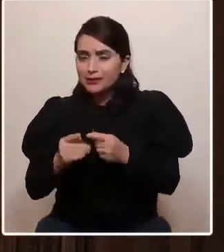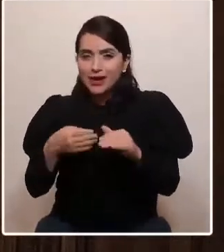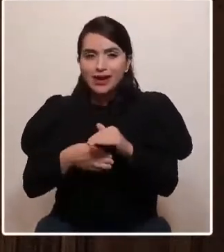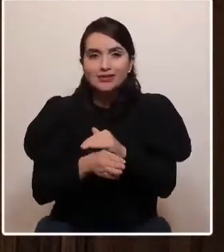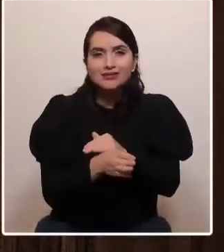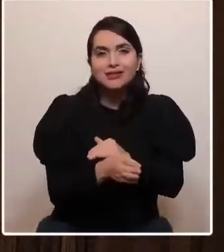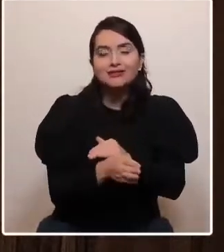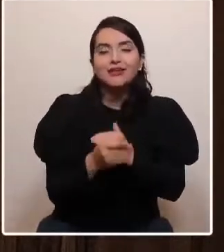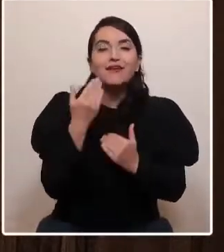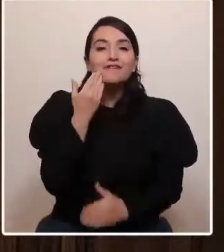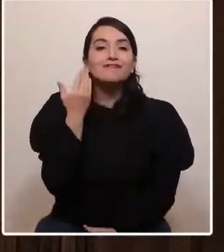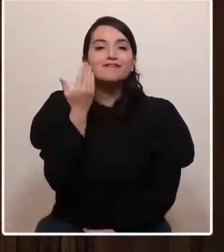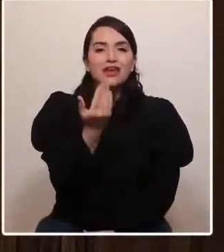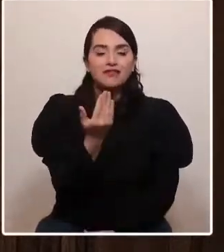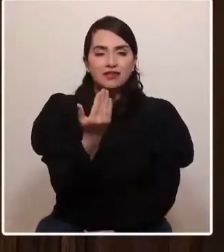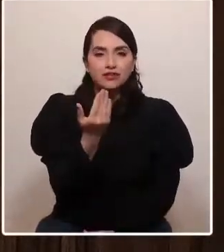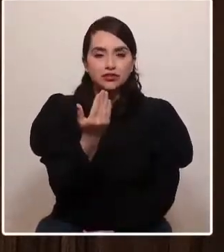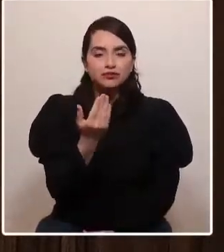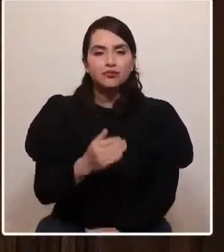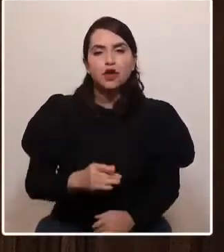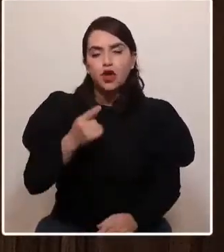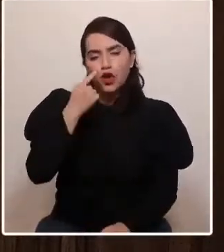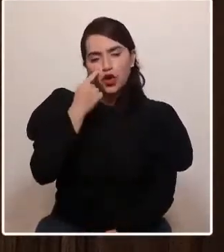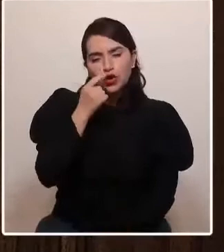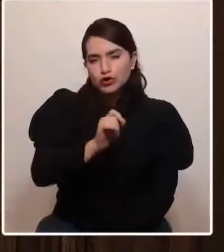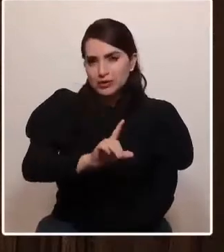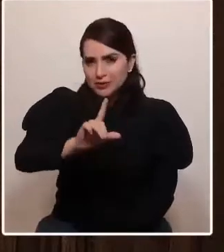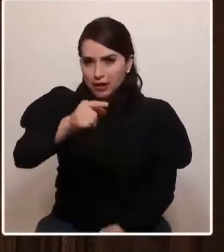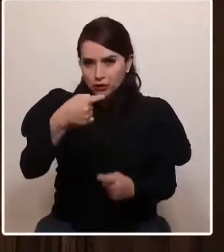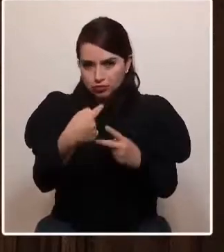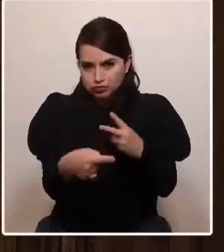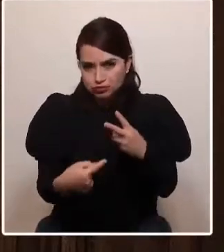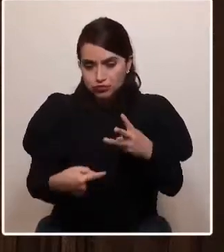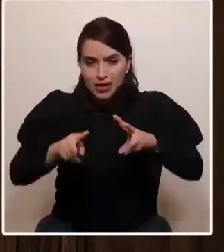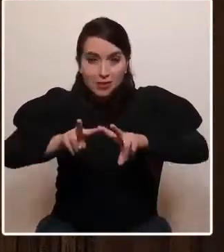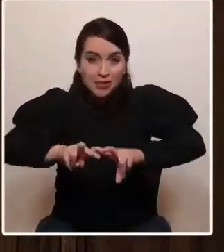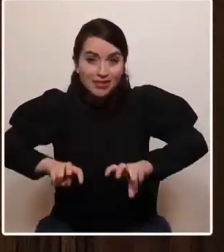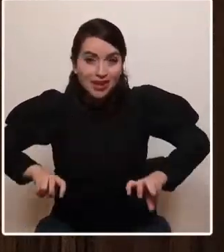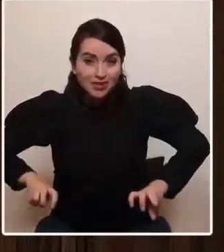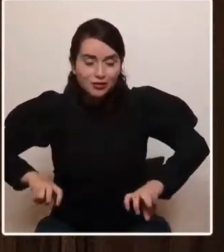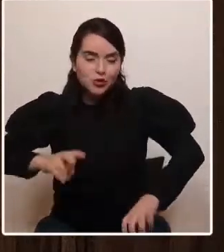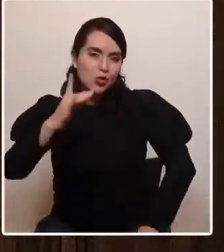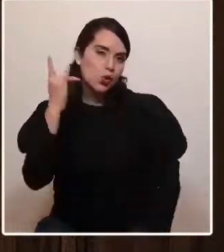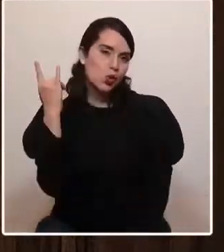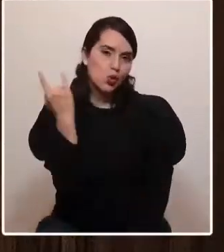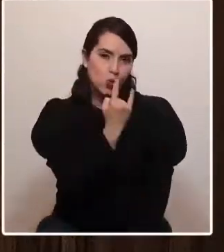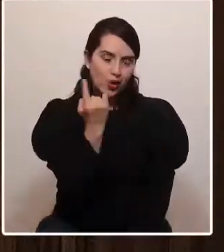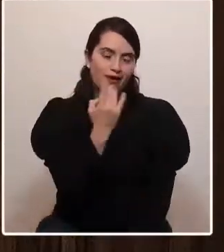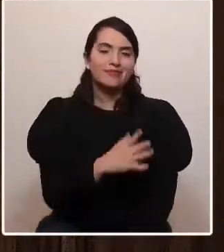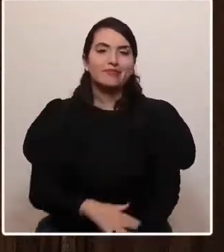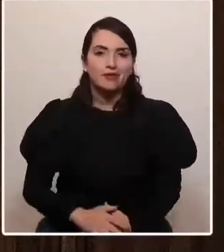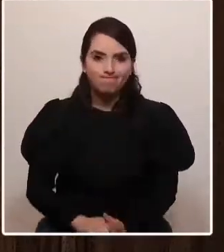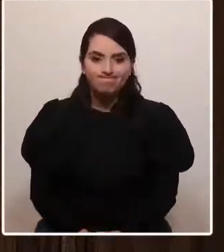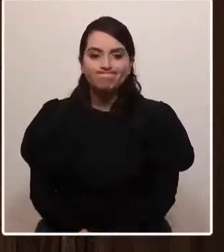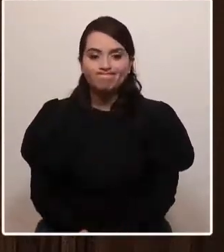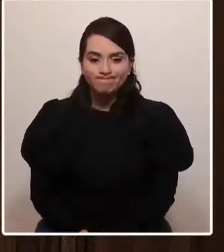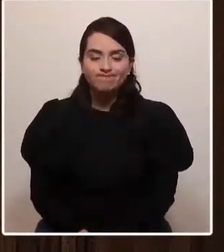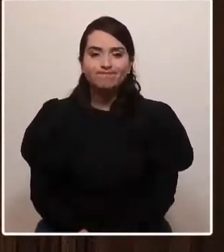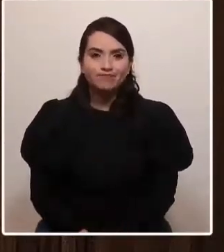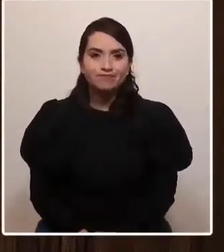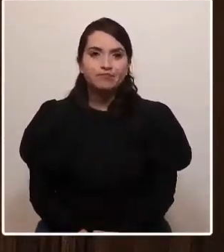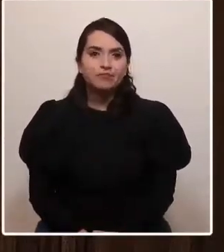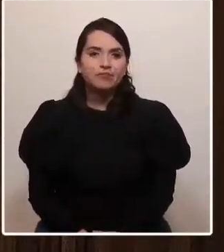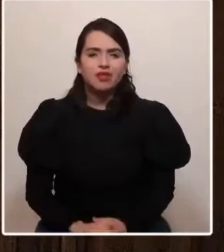a los beneficios que se desprenden de los conocimientos y de la investigación es urgente. Debemos enfrentar todas